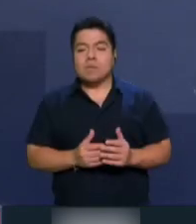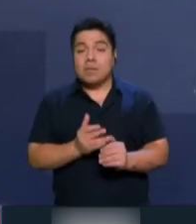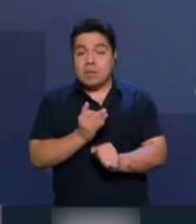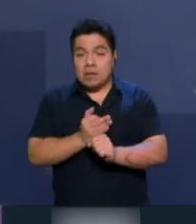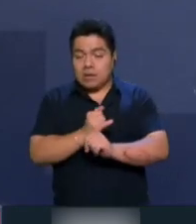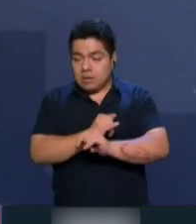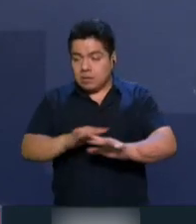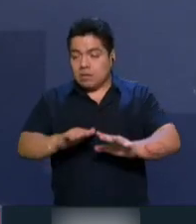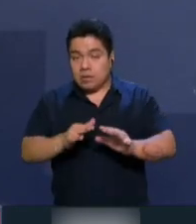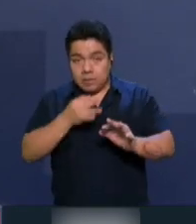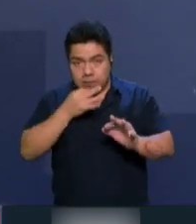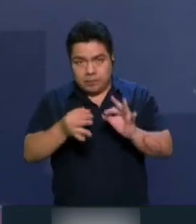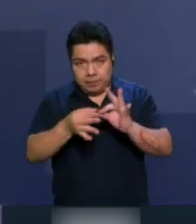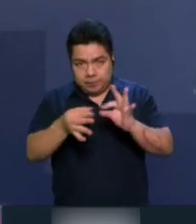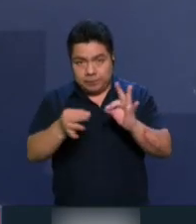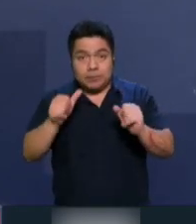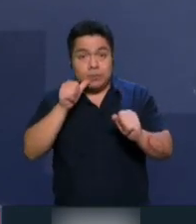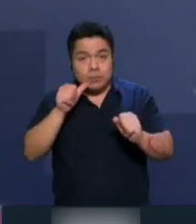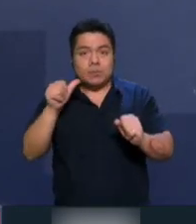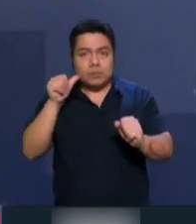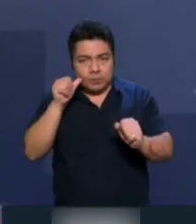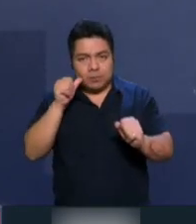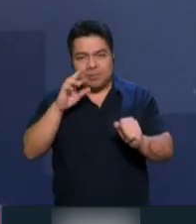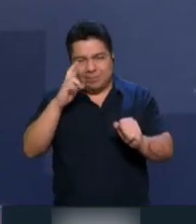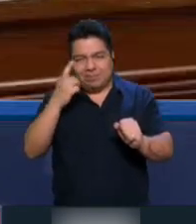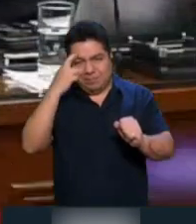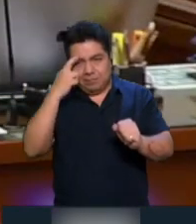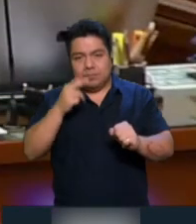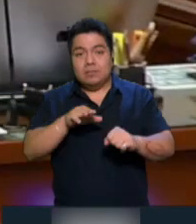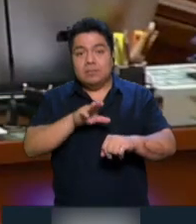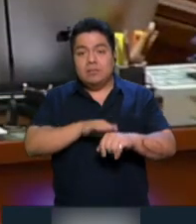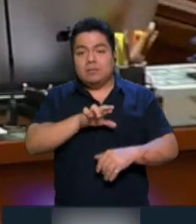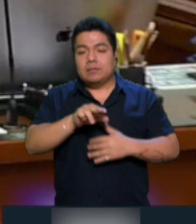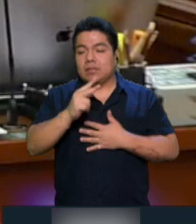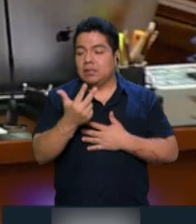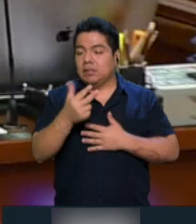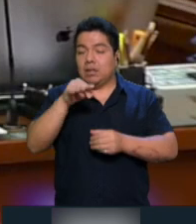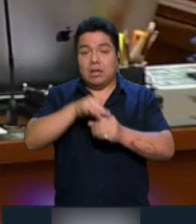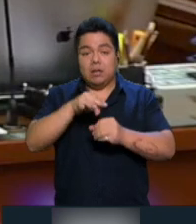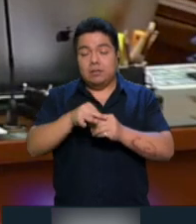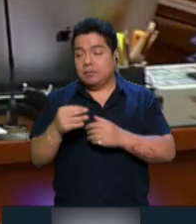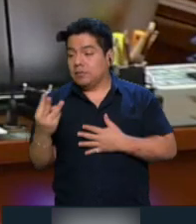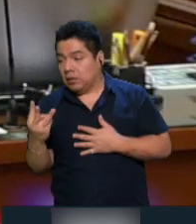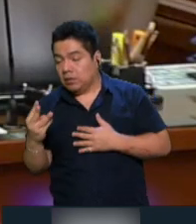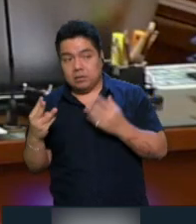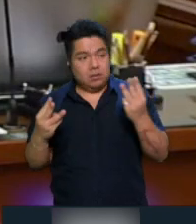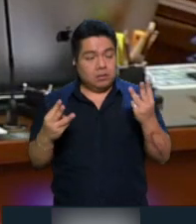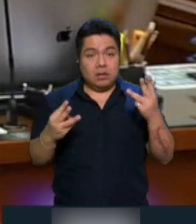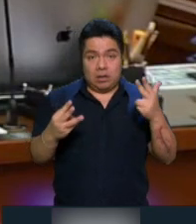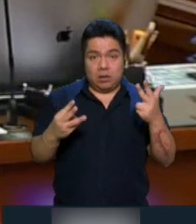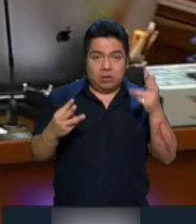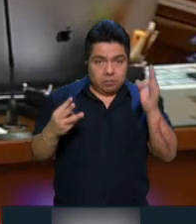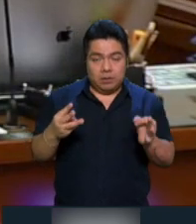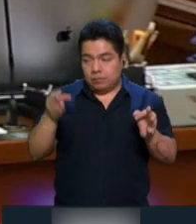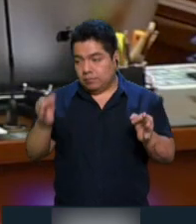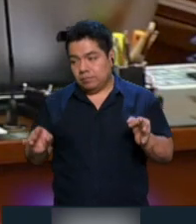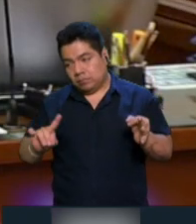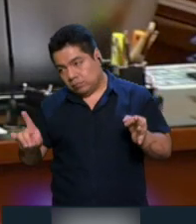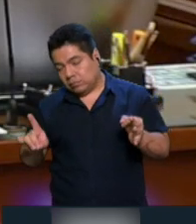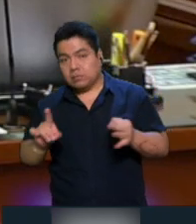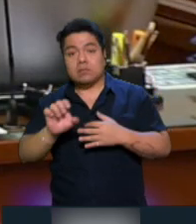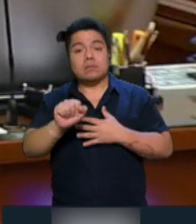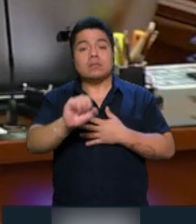Iniciamos con la información y le cuento que ayer le conté que por mayoría de 8 votos y contra 3, los ministros de la Suprema Corte de Justicia de la